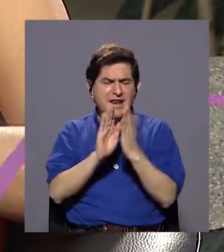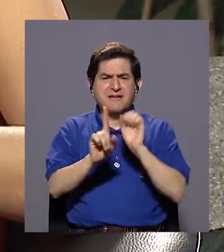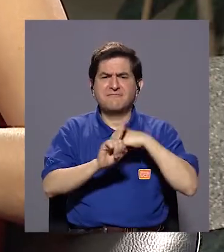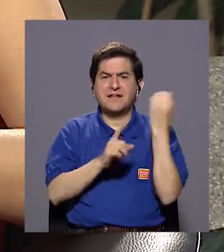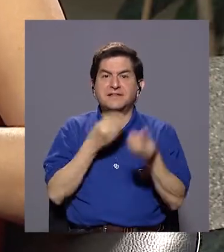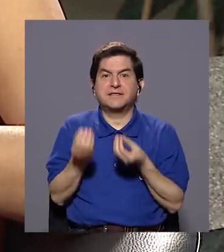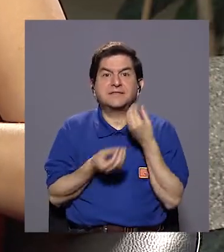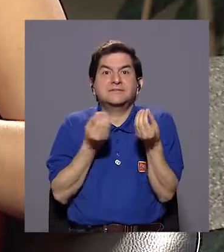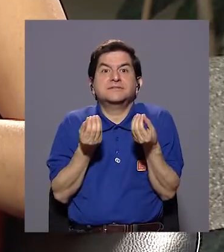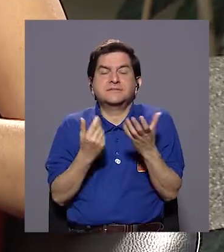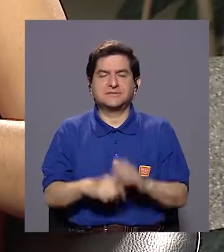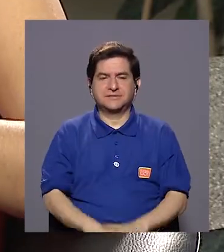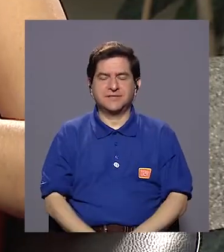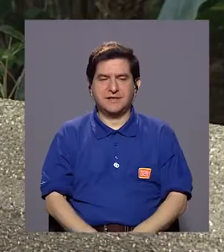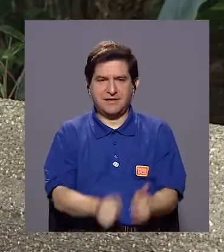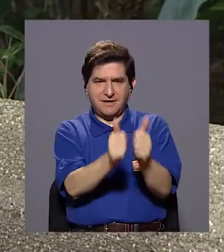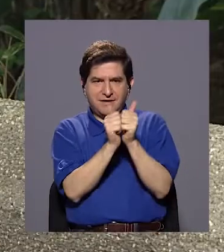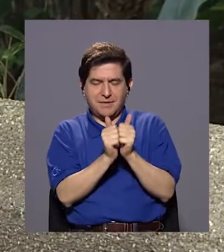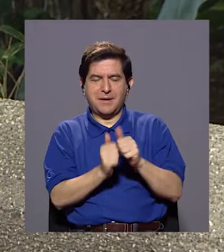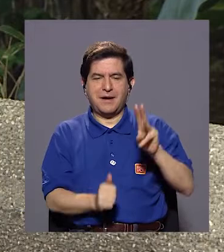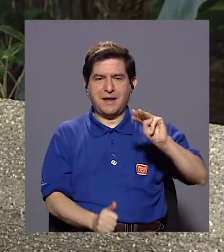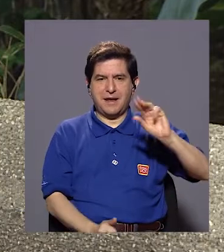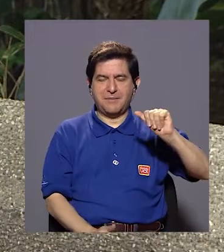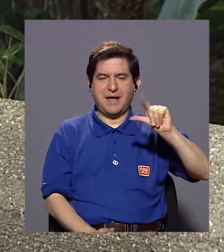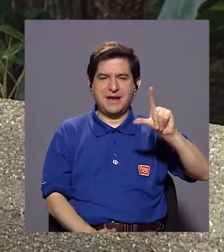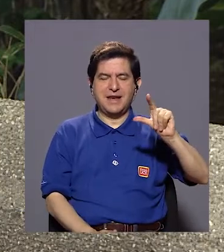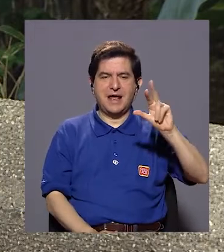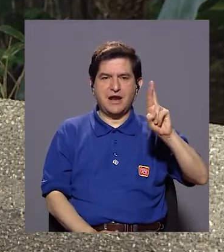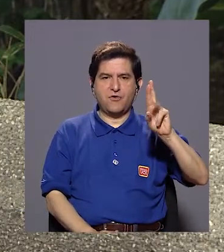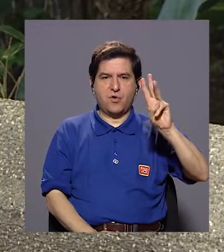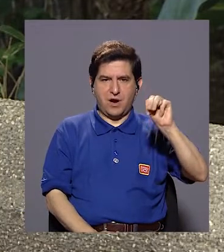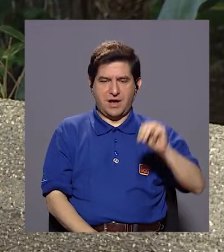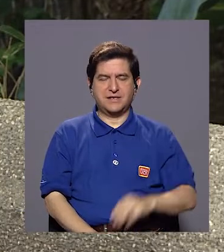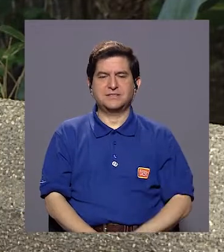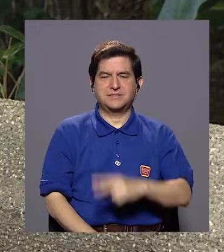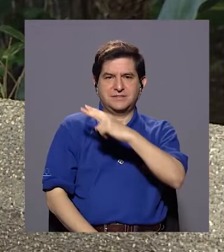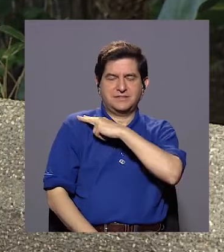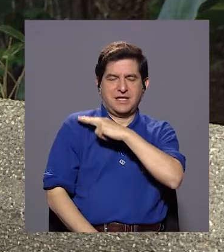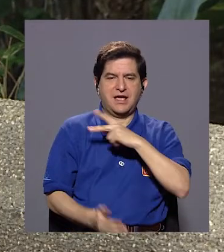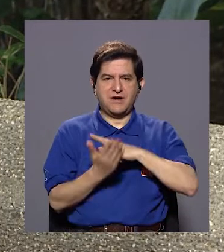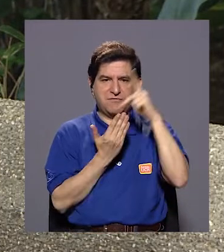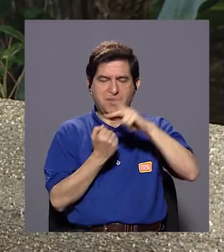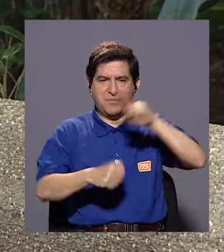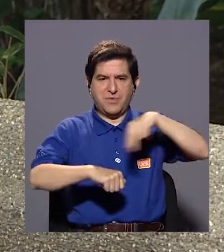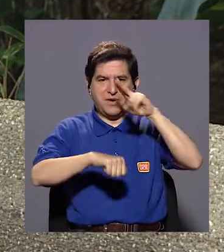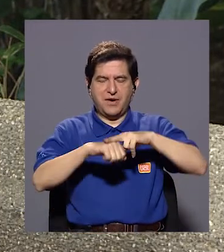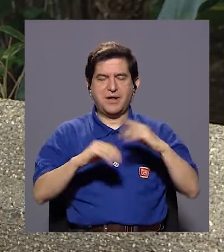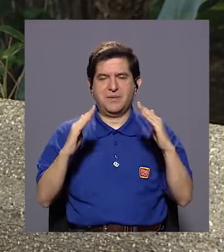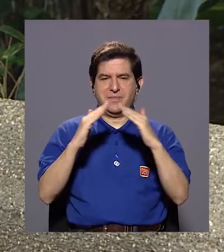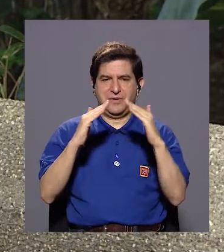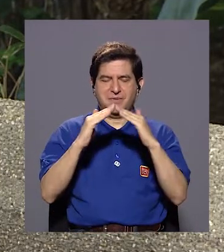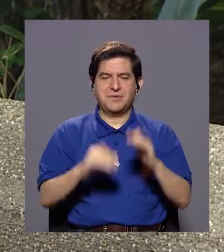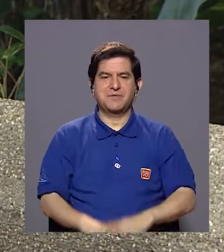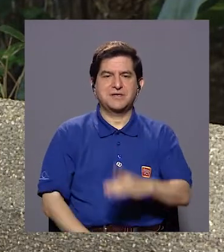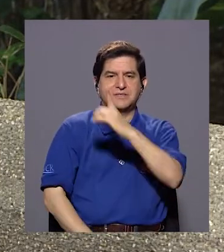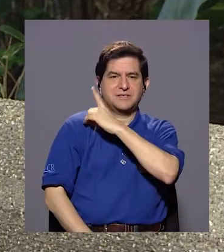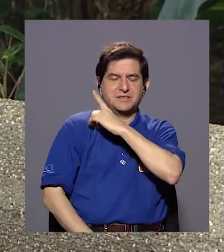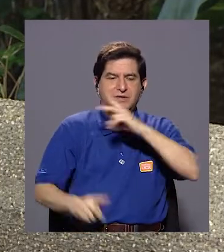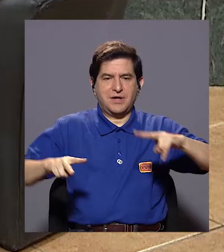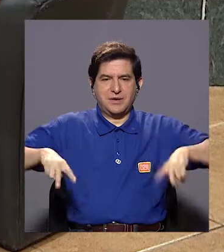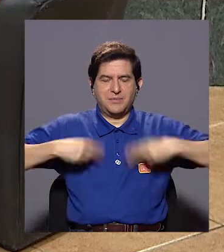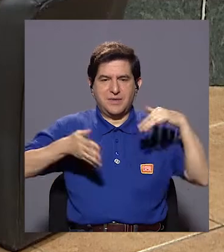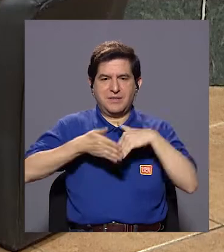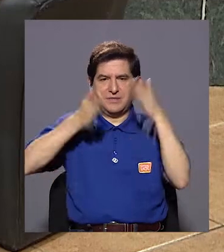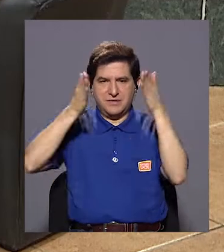situación. Para ello nos acompaña la máster Liliana Rojas Molina, jefa del Programa Nacional de Convivencia de la Dirección de Vida